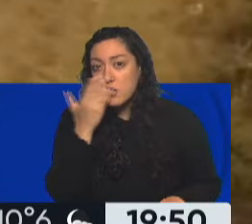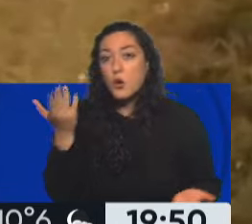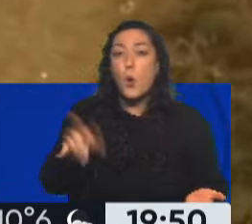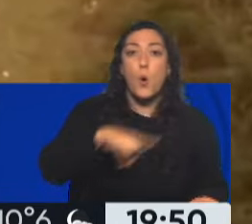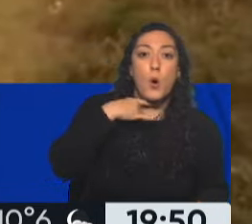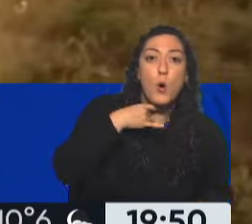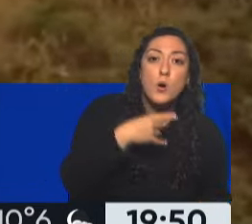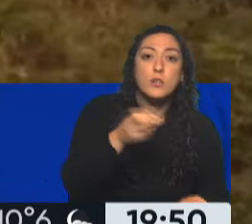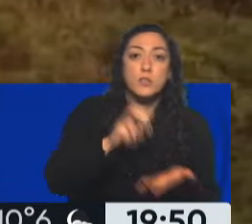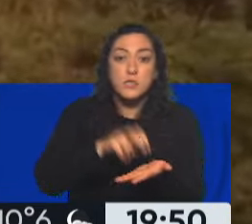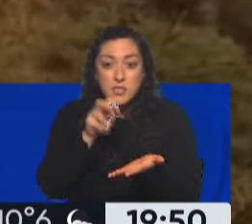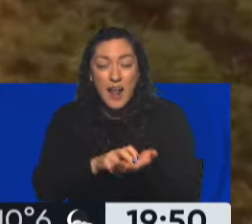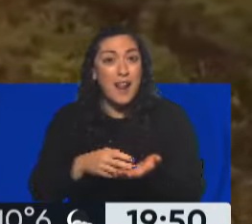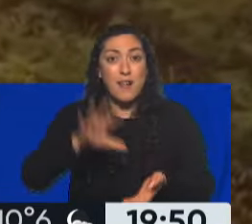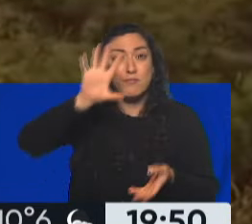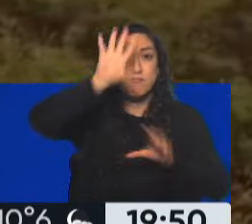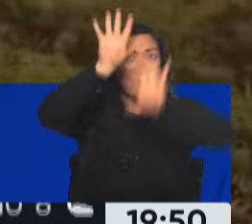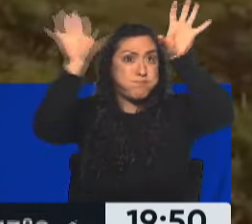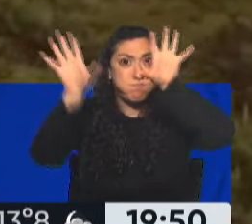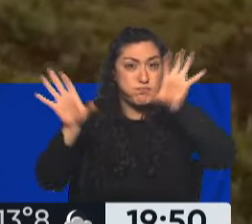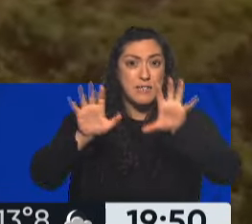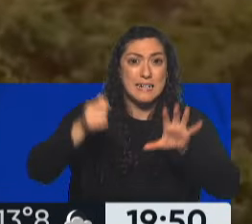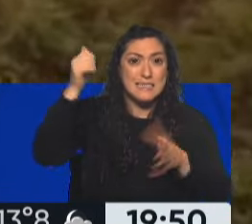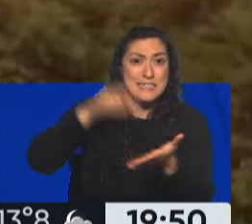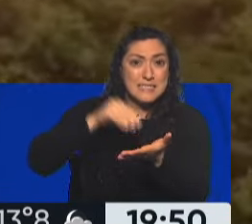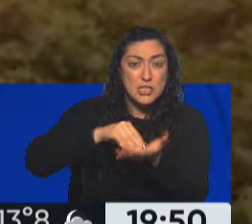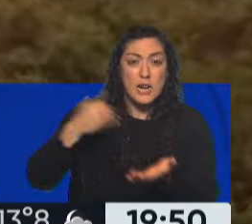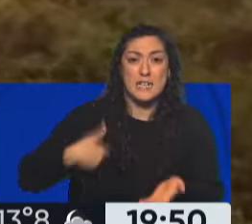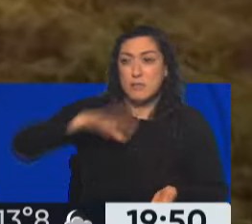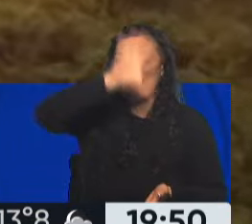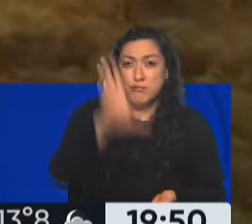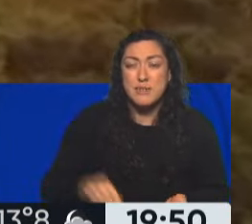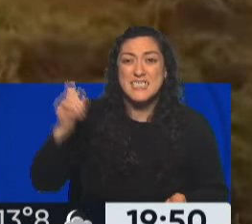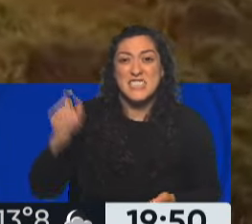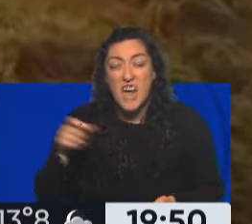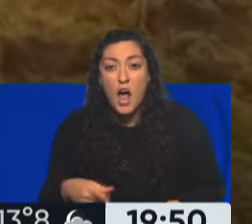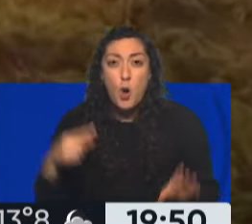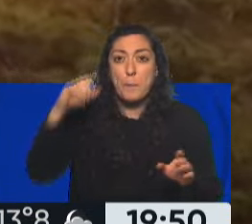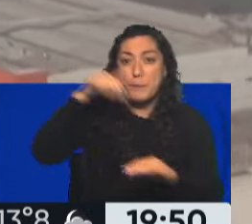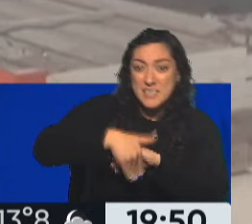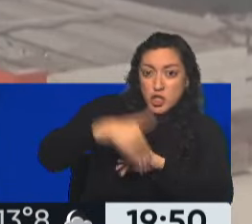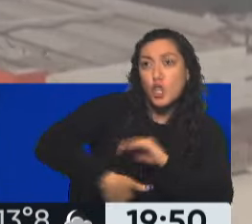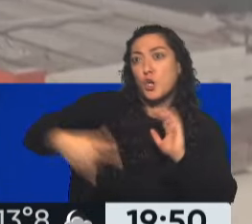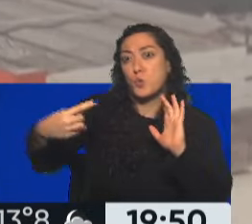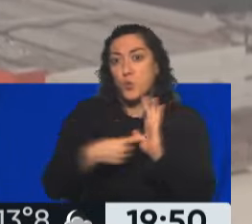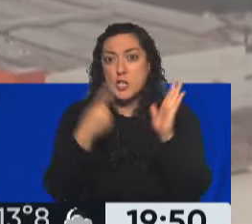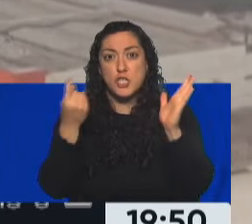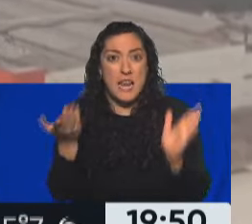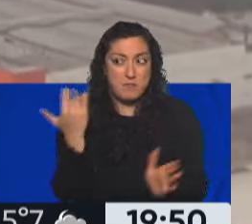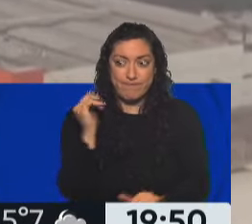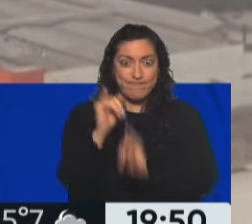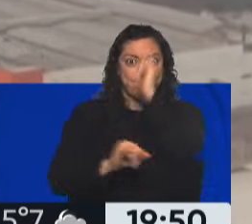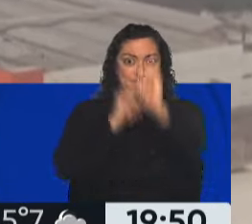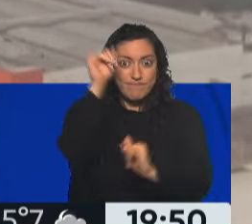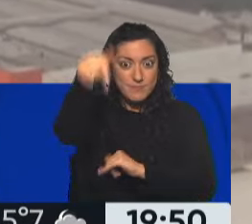en Salta, casi todo, ¿no? El territorio argentino, Chaco, Misiones, también la ciudad de Buenos Aires, como contábamos recién, que en